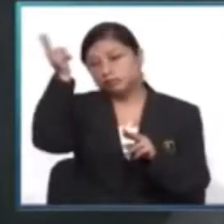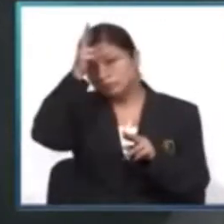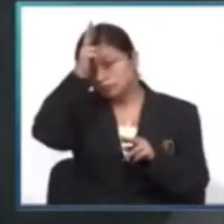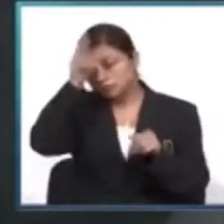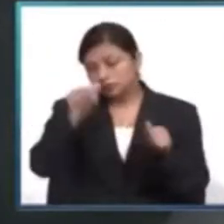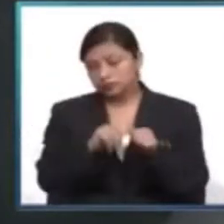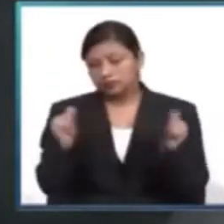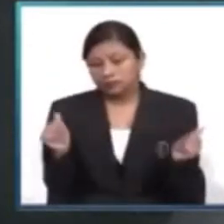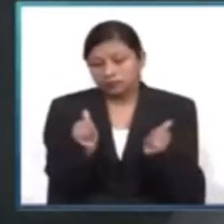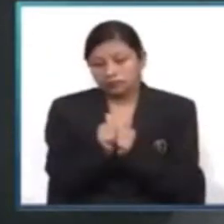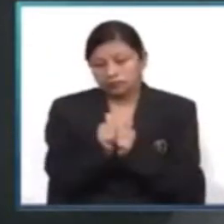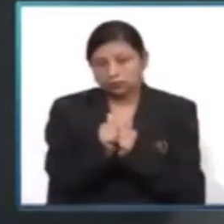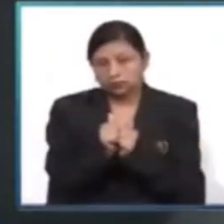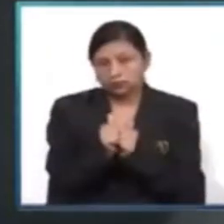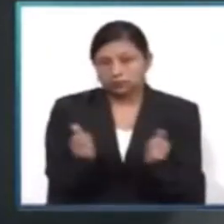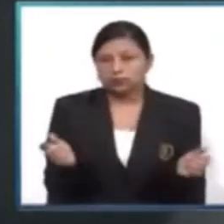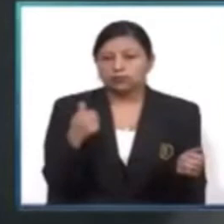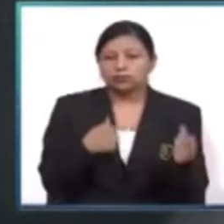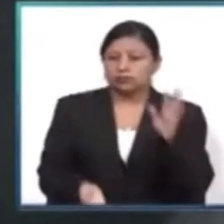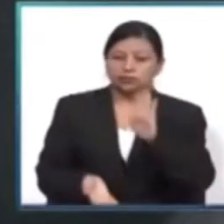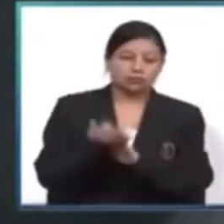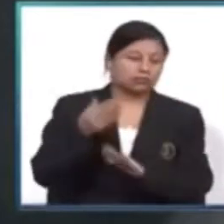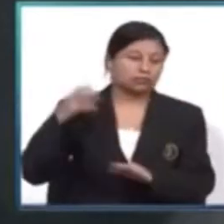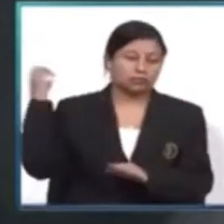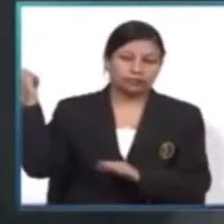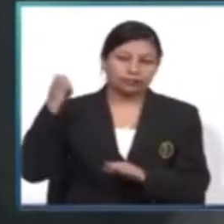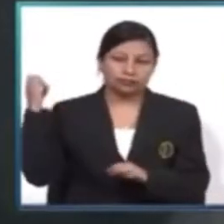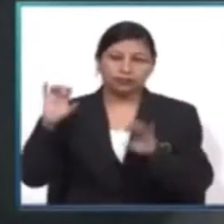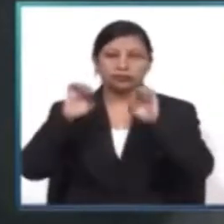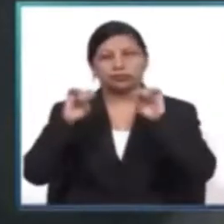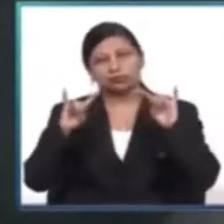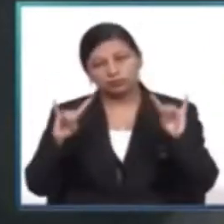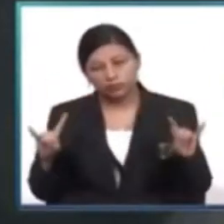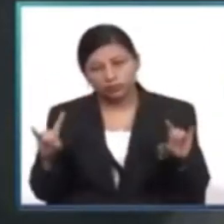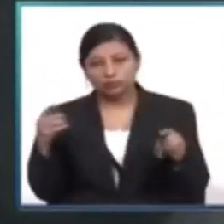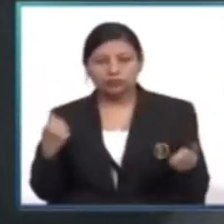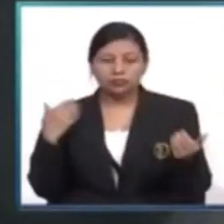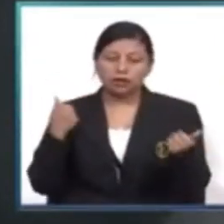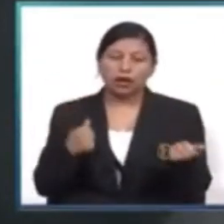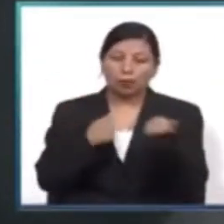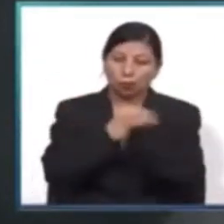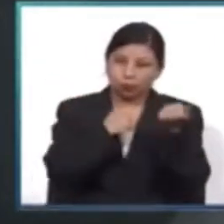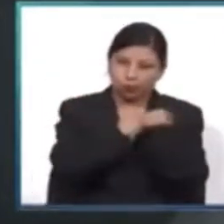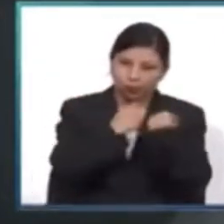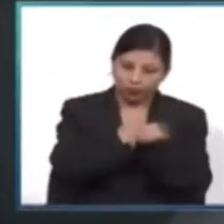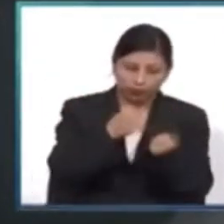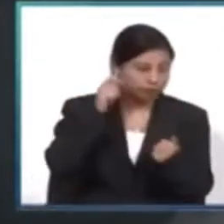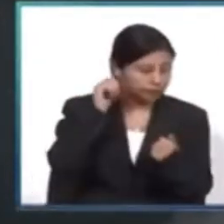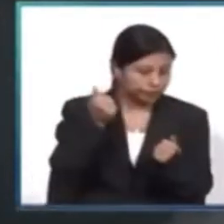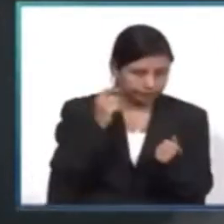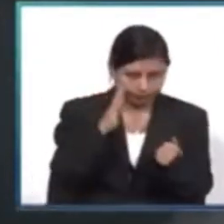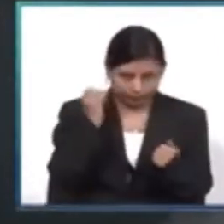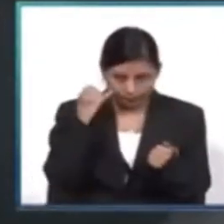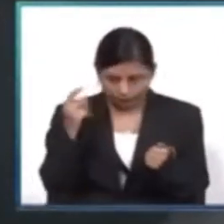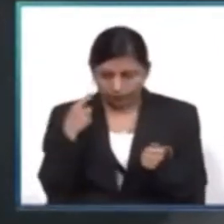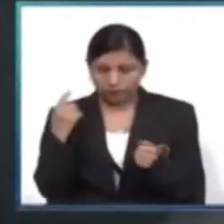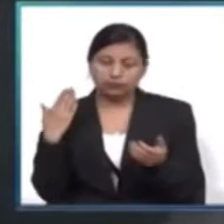Y detrás están, digamos, varios países europeos, los Estados Unidos contribuye a Gavi también. Bill y Melinda